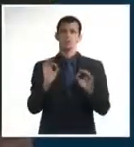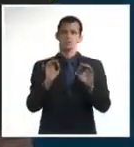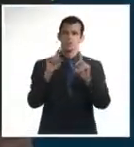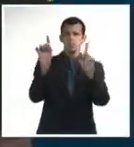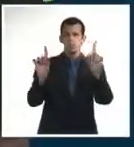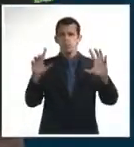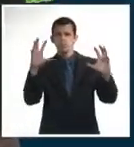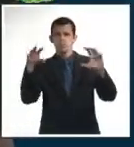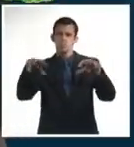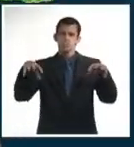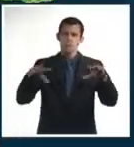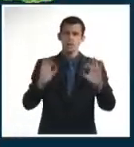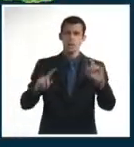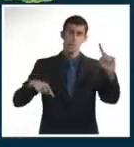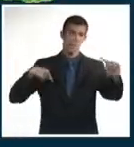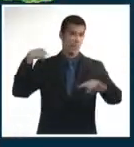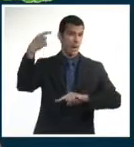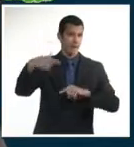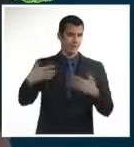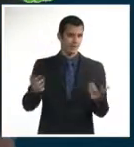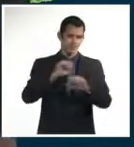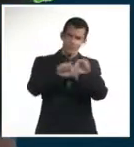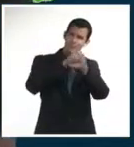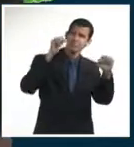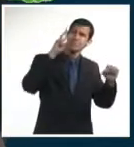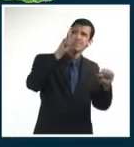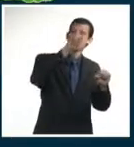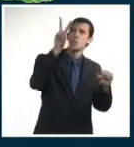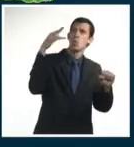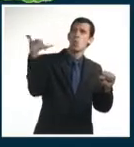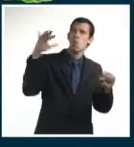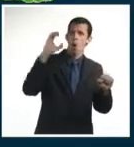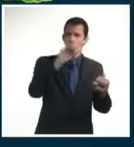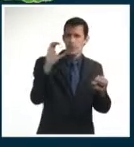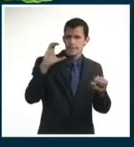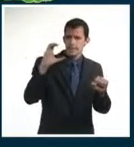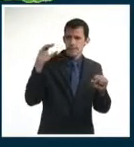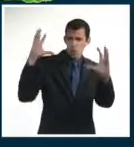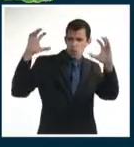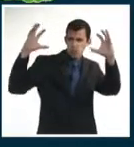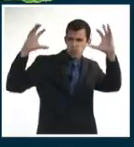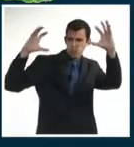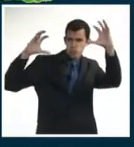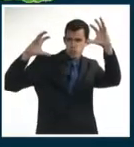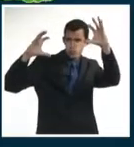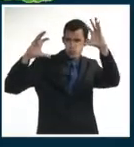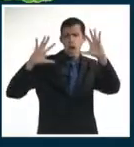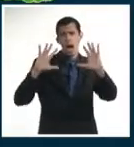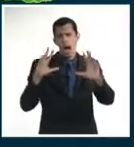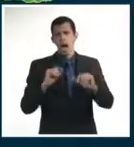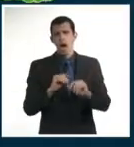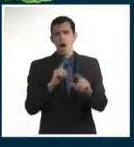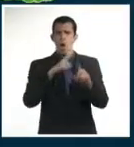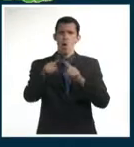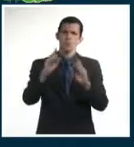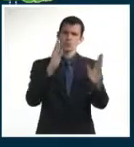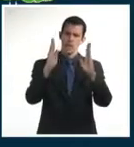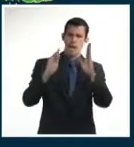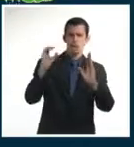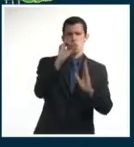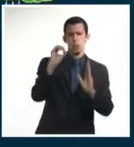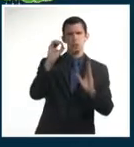del tiempo. Estará amaneciendo con cielos parcialmente nublados en la parte occidental, con poca nubosidad soleada a la mañana en el resto del país.